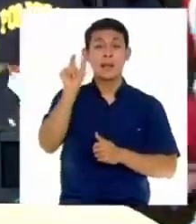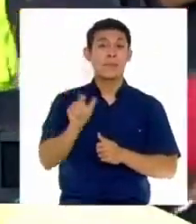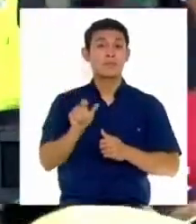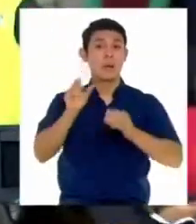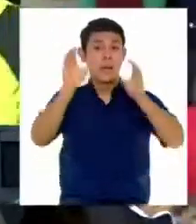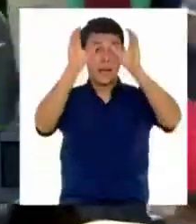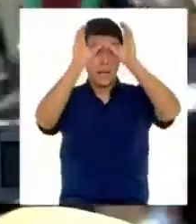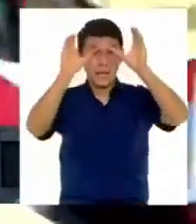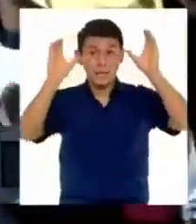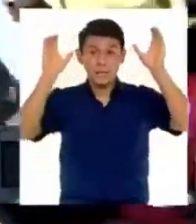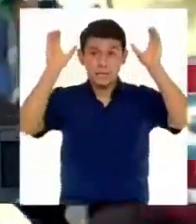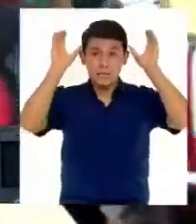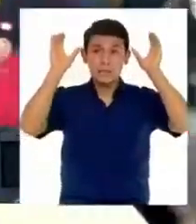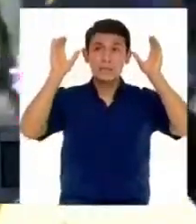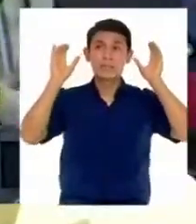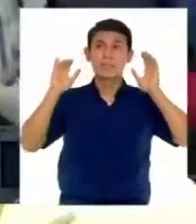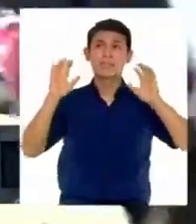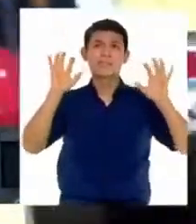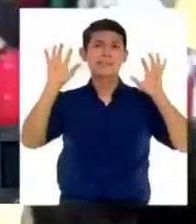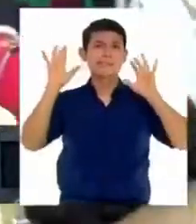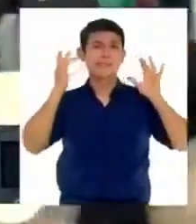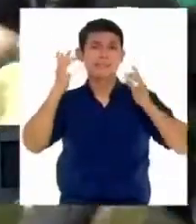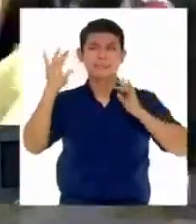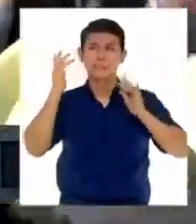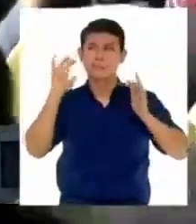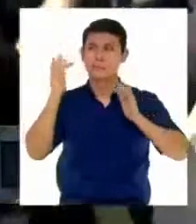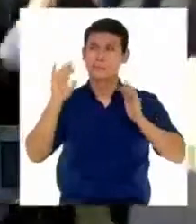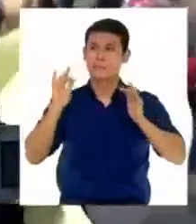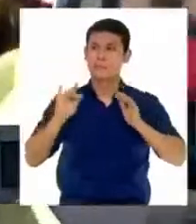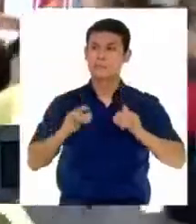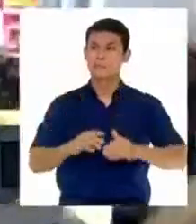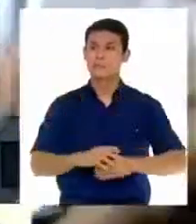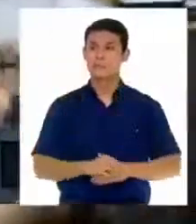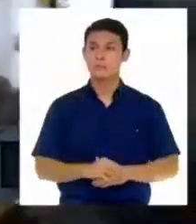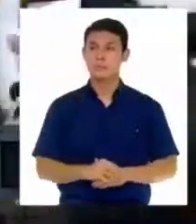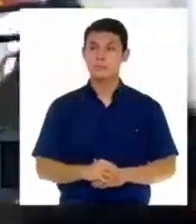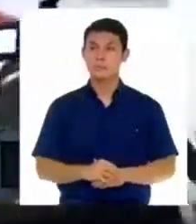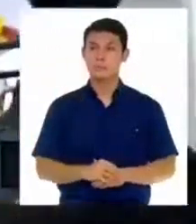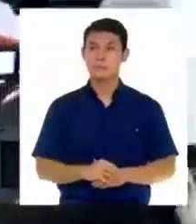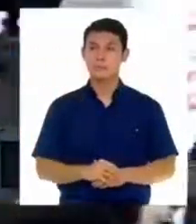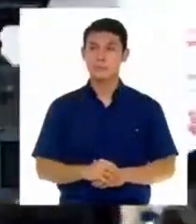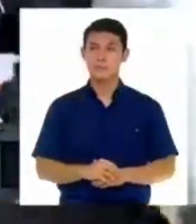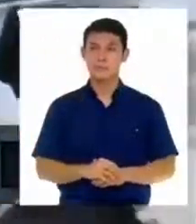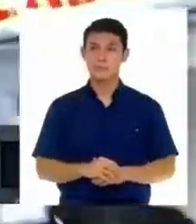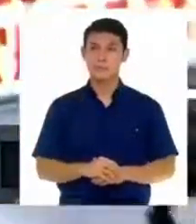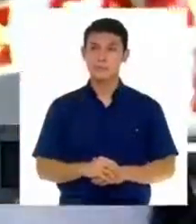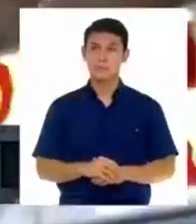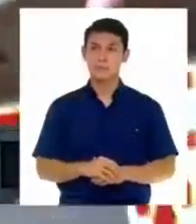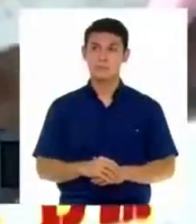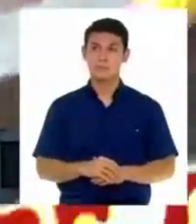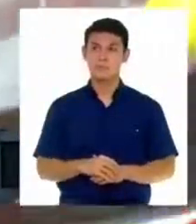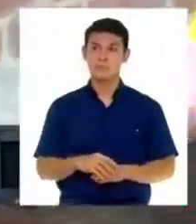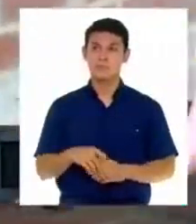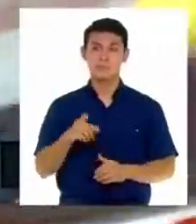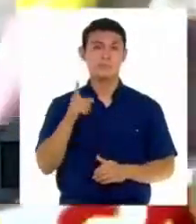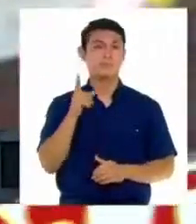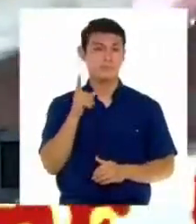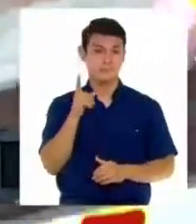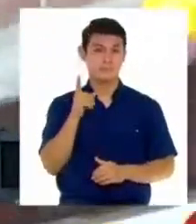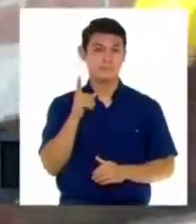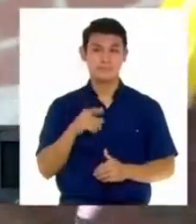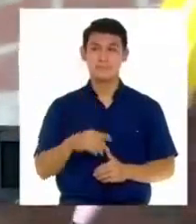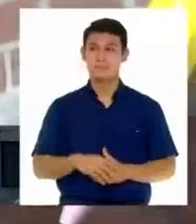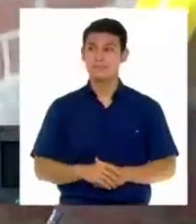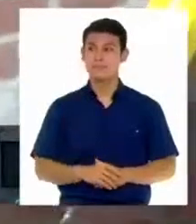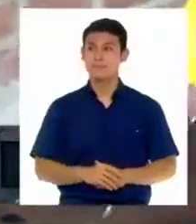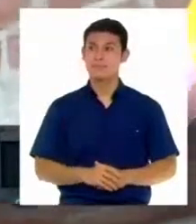Castillo continúa todavía en el local y ya se ha acercado al balcón para poder dirigirse a la población que